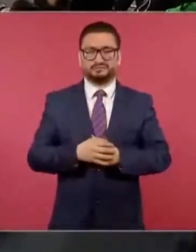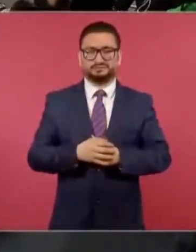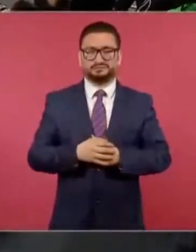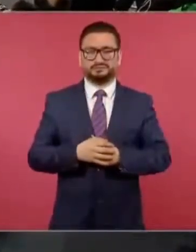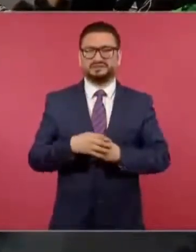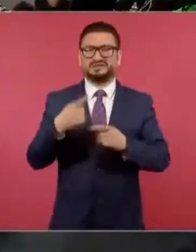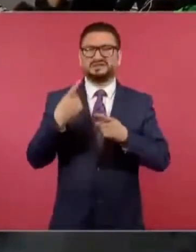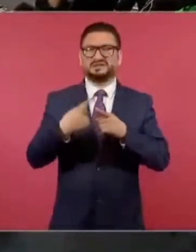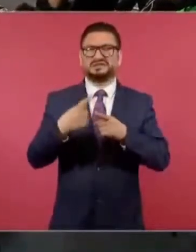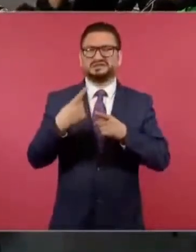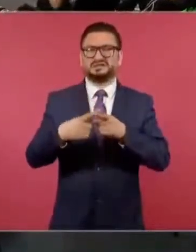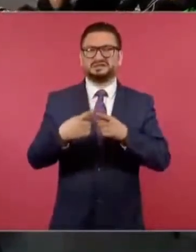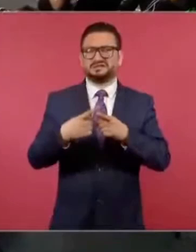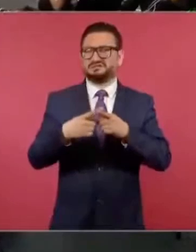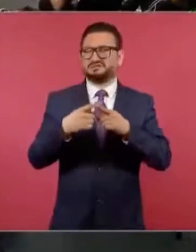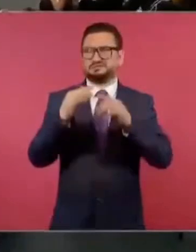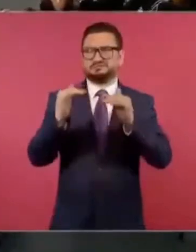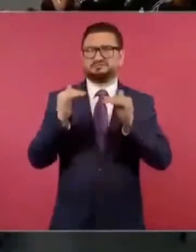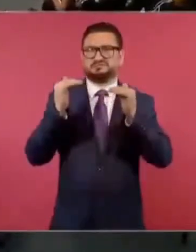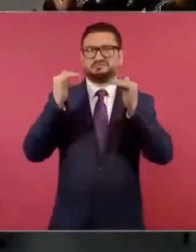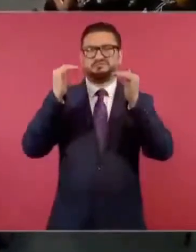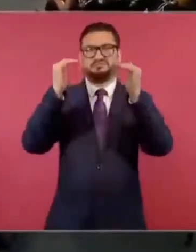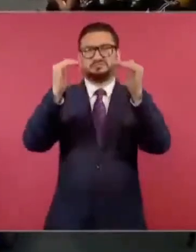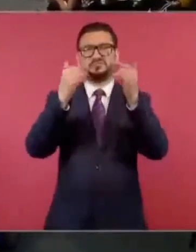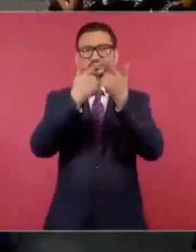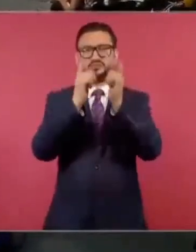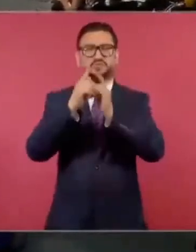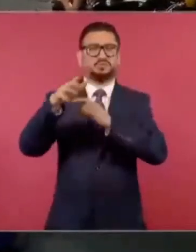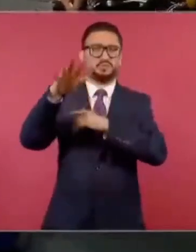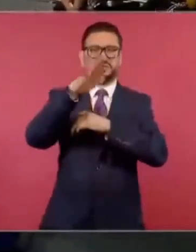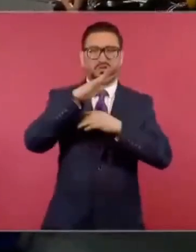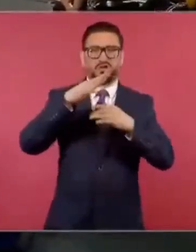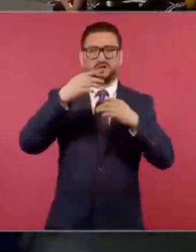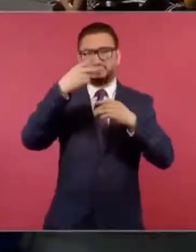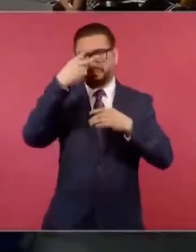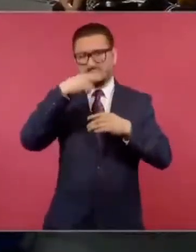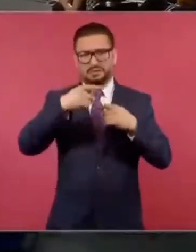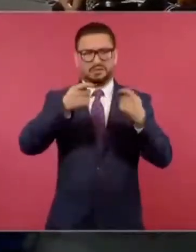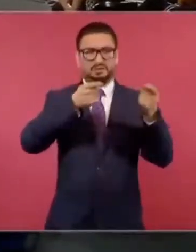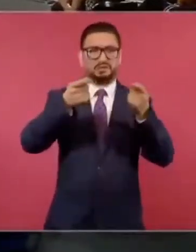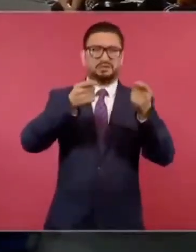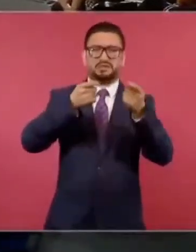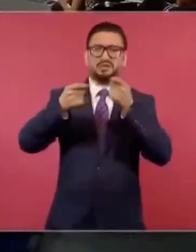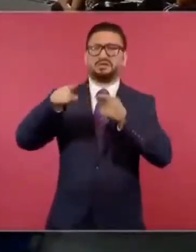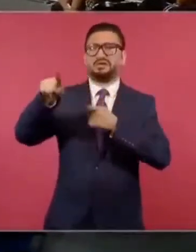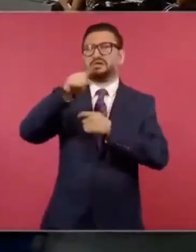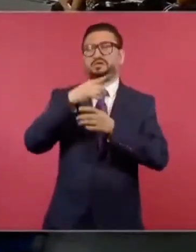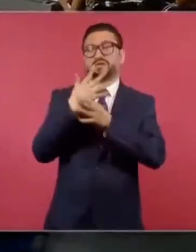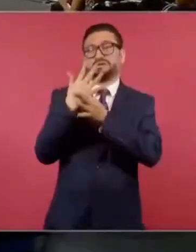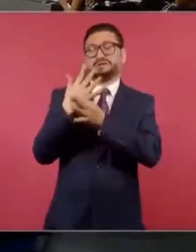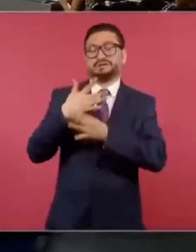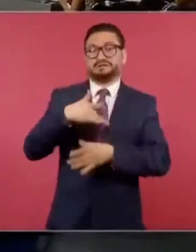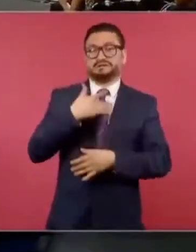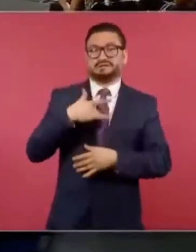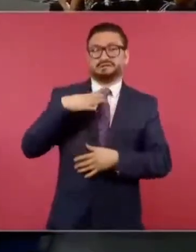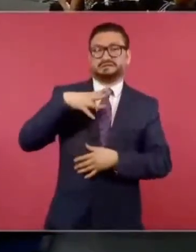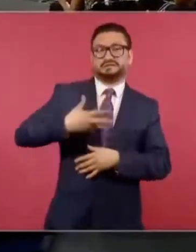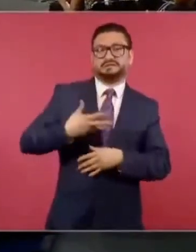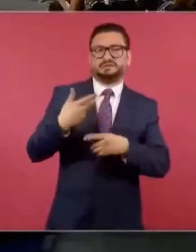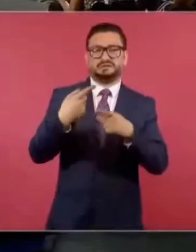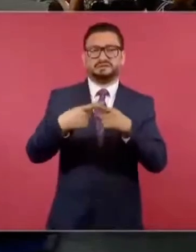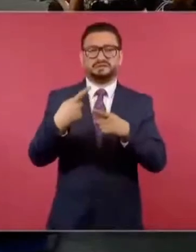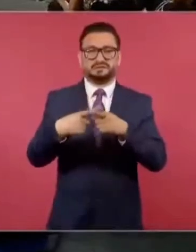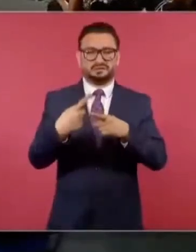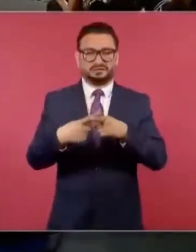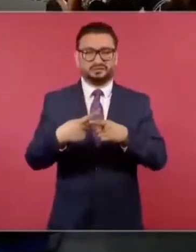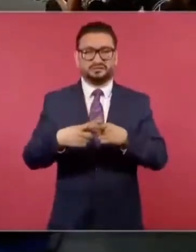¿Qué les podía interesar a los dueños de México o a los que se sentían dueños de México? ¿Quién era presidente municipal? ¿Quién